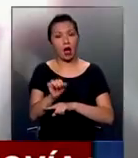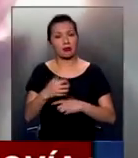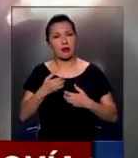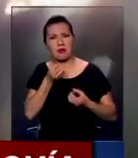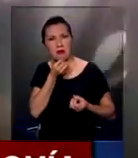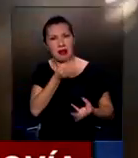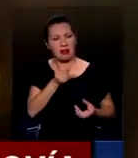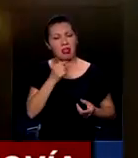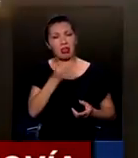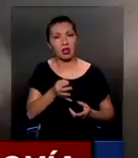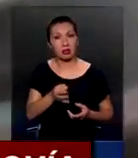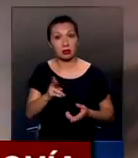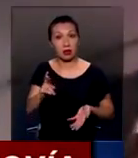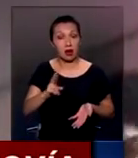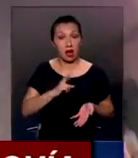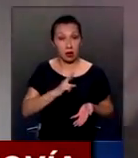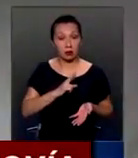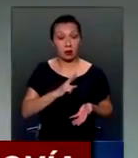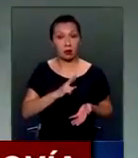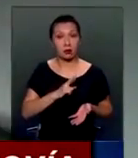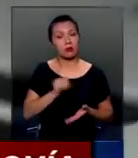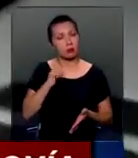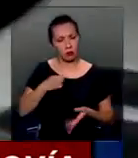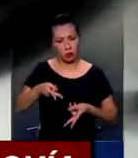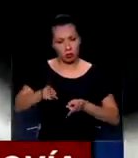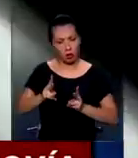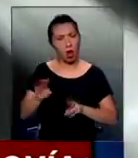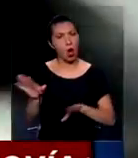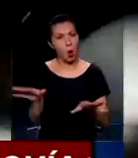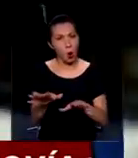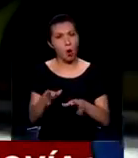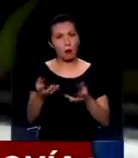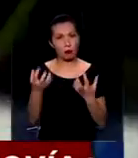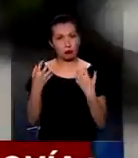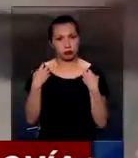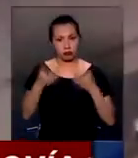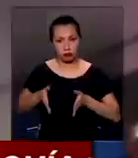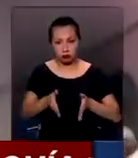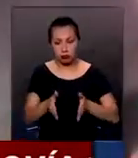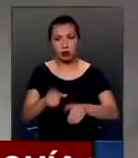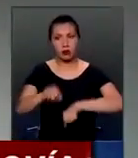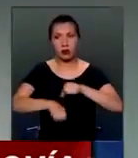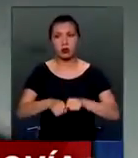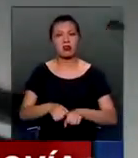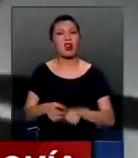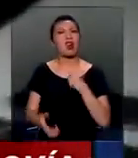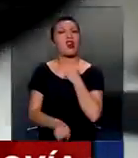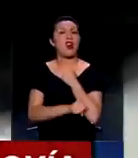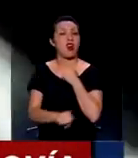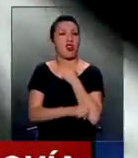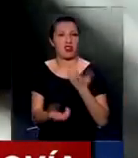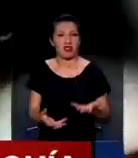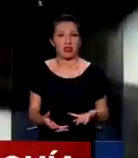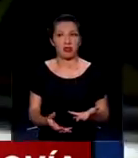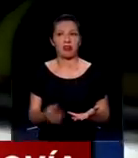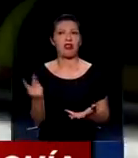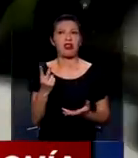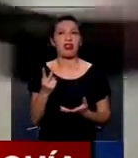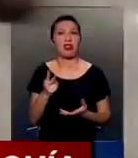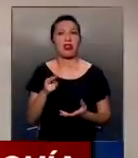al ciclista, recibiendo la respuesta de este, haciendo valer su derecho de usar como corresponde la vía. ¡Ordinario! ¡Par